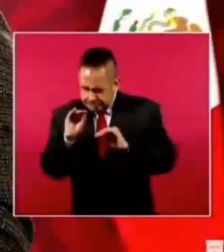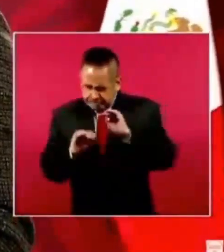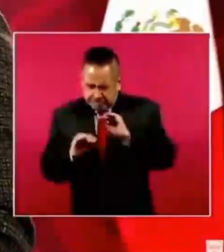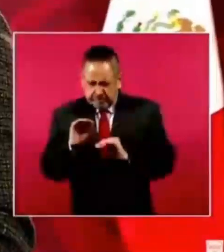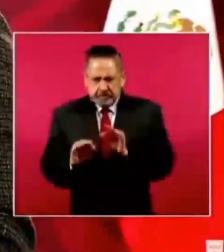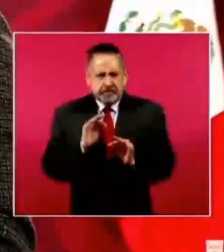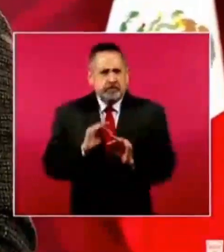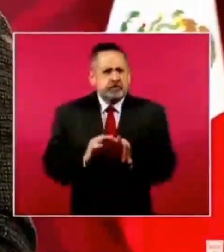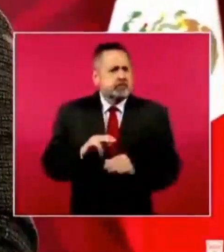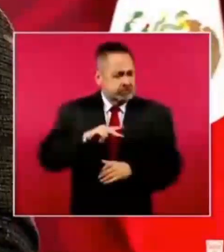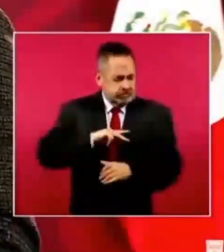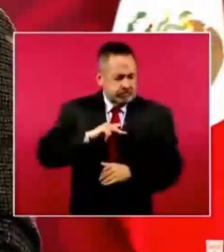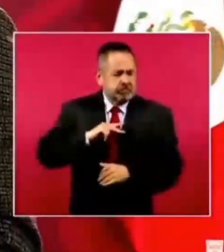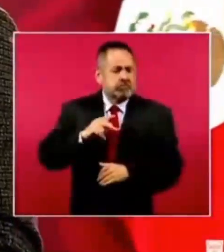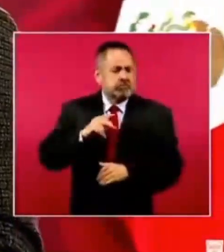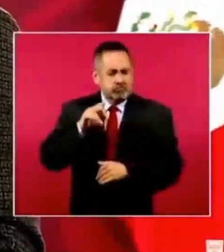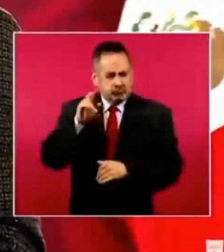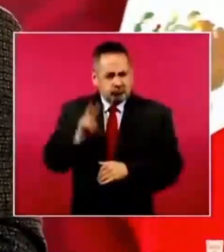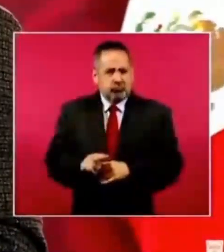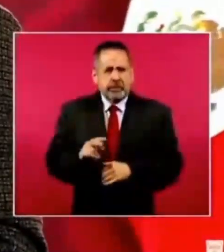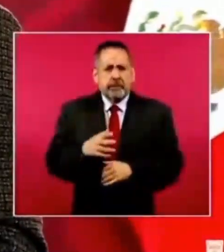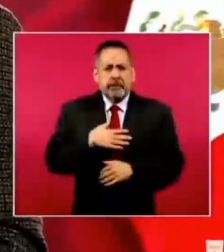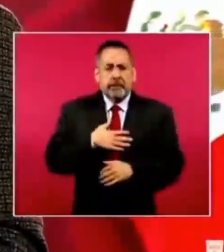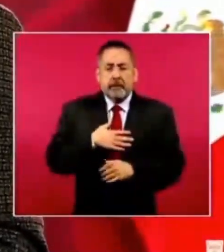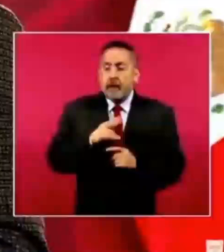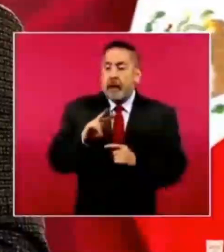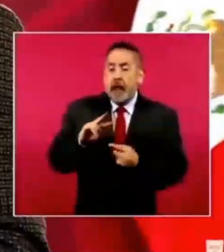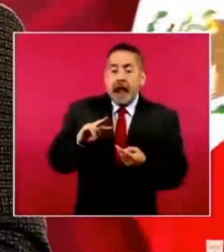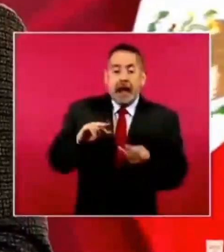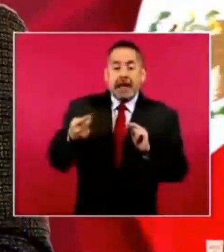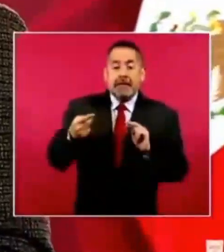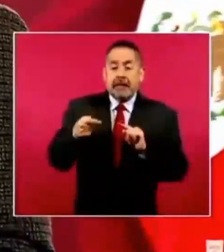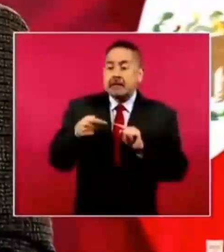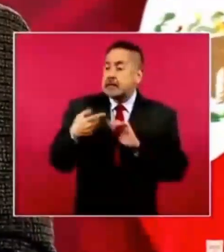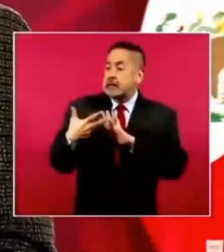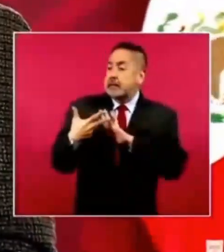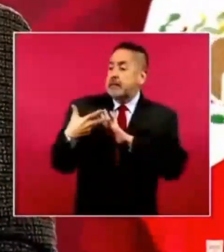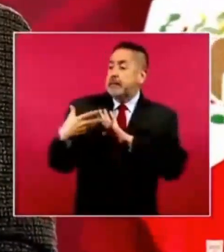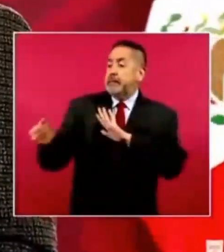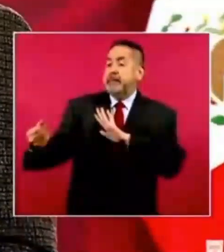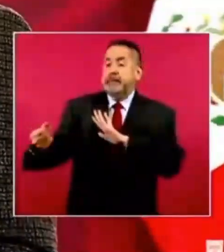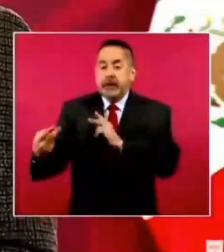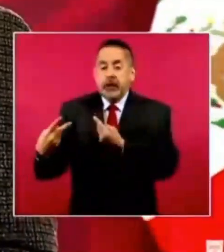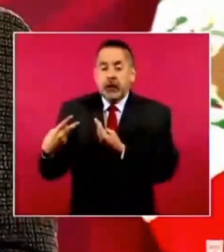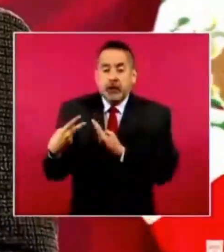y que fue a ella a la que plagiaron.